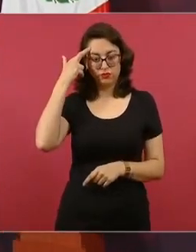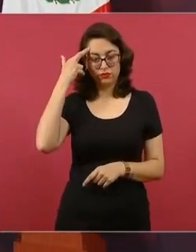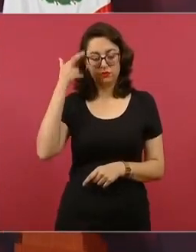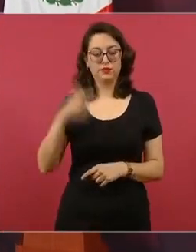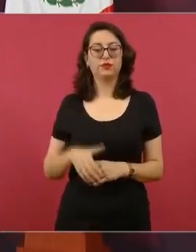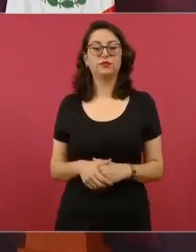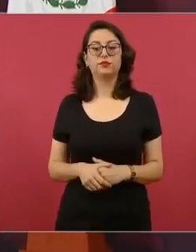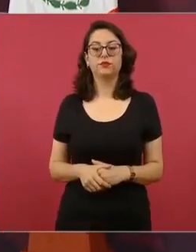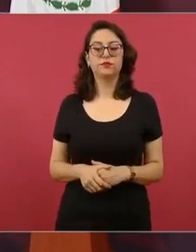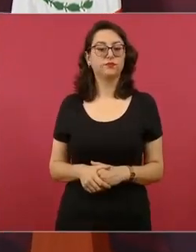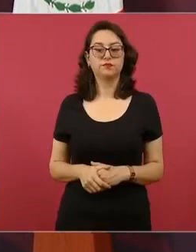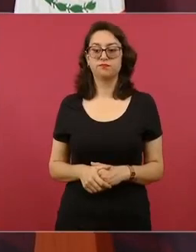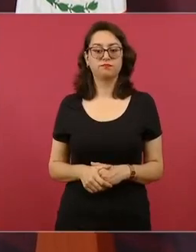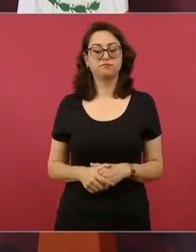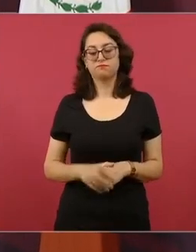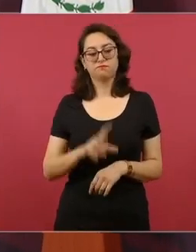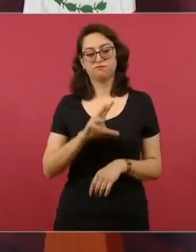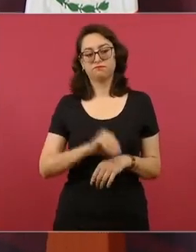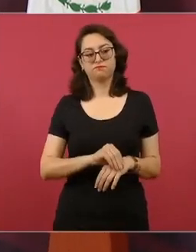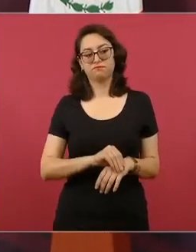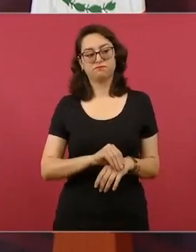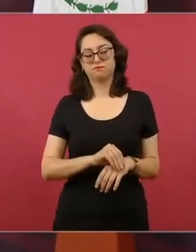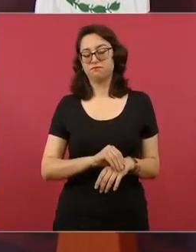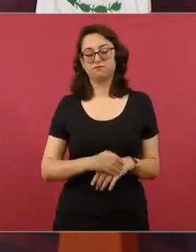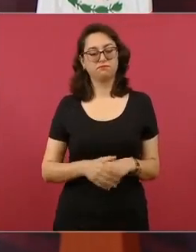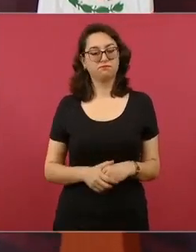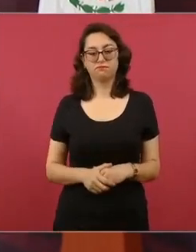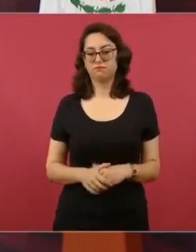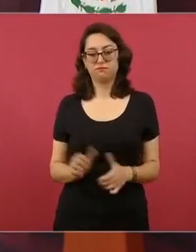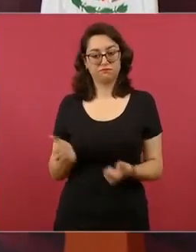y no se lo permitieron.